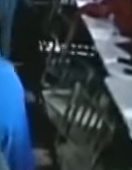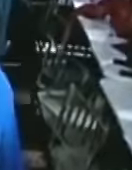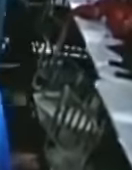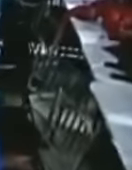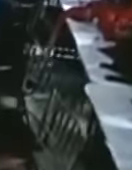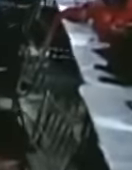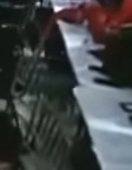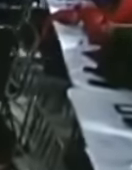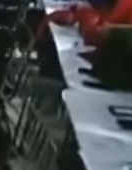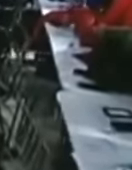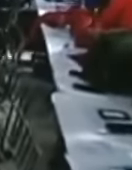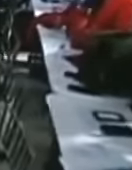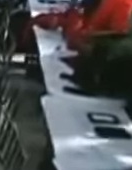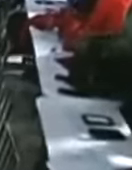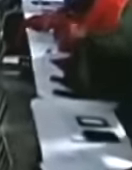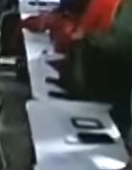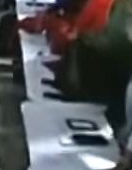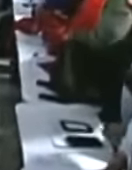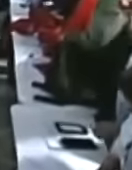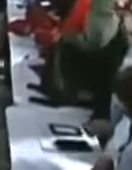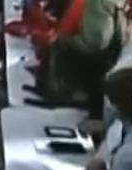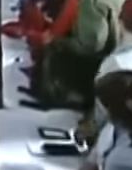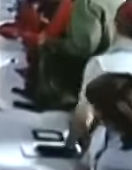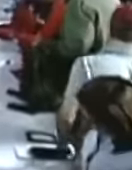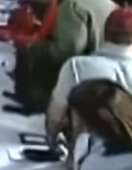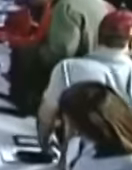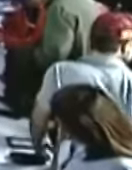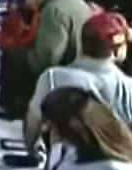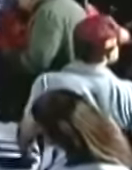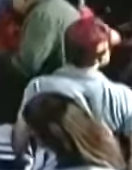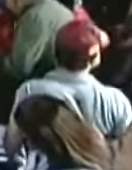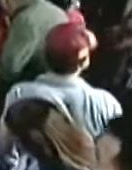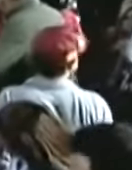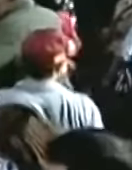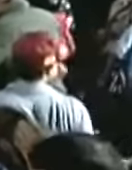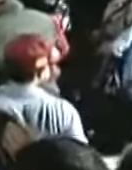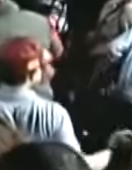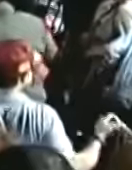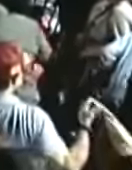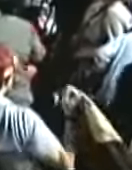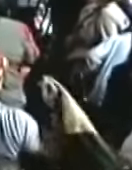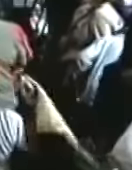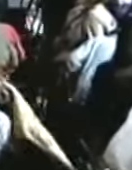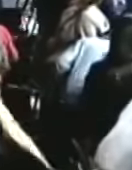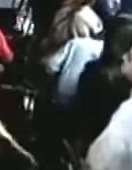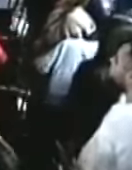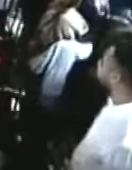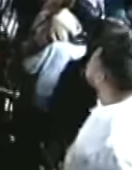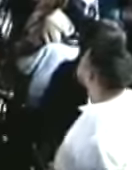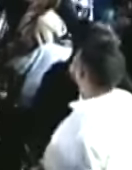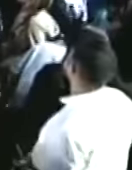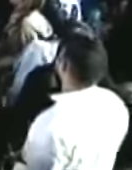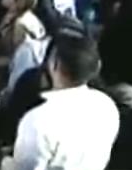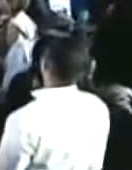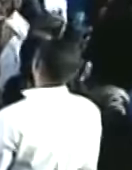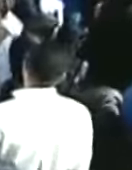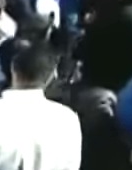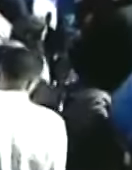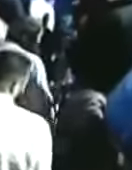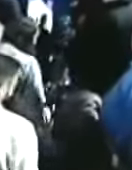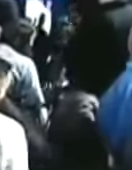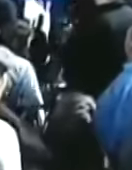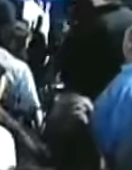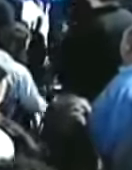fuerzas revolucionarias han ganado 28 elecciones en estos 25 años de